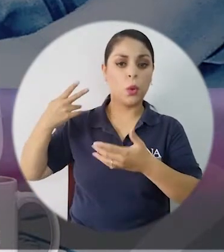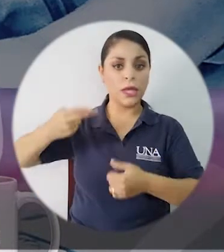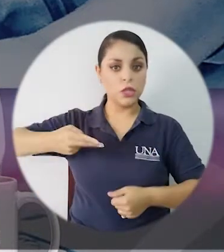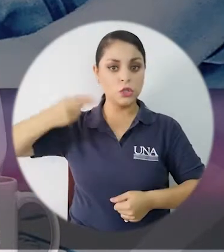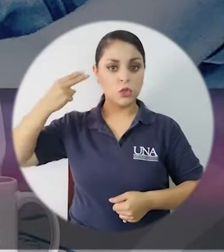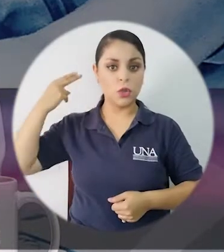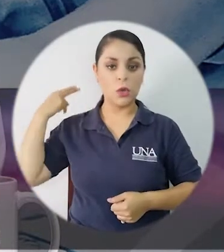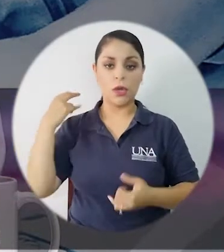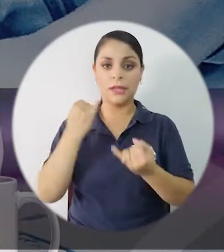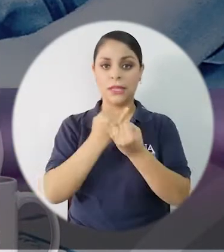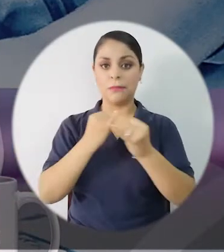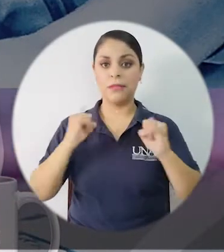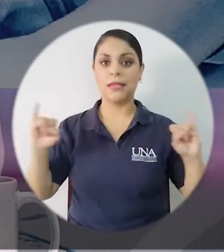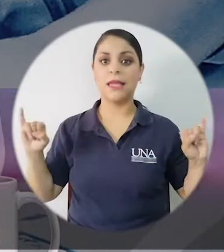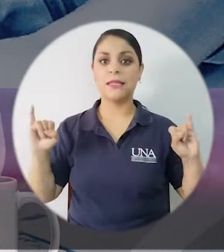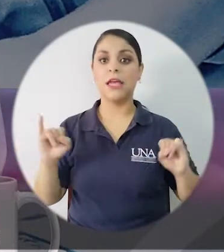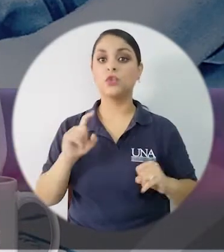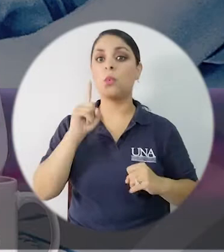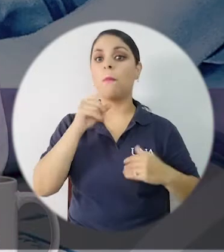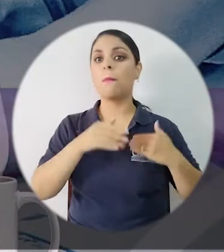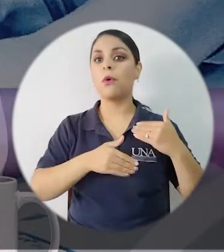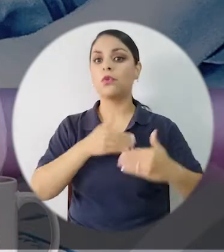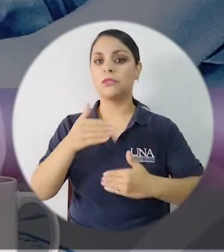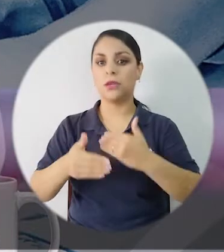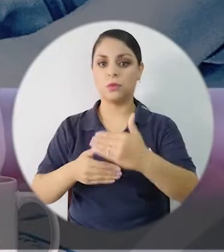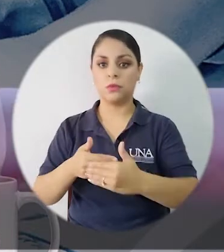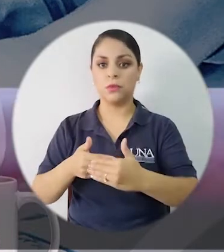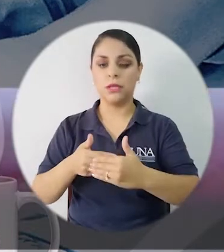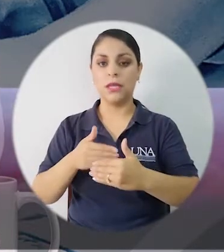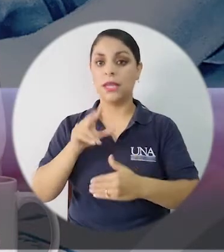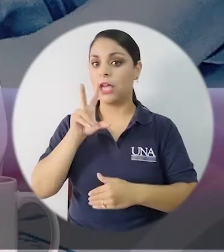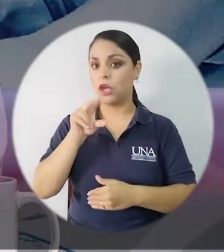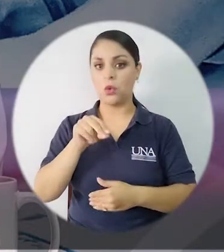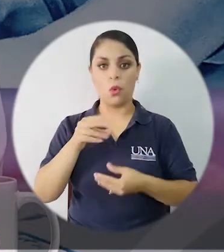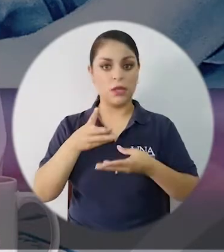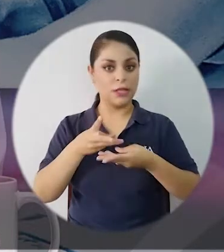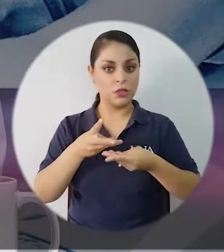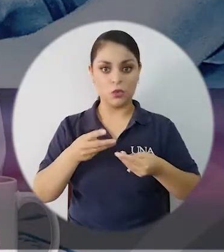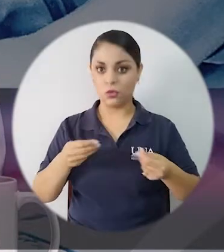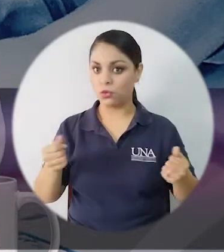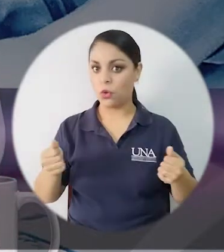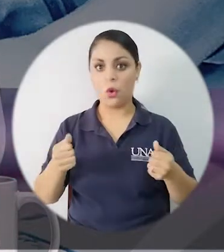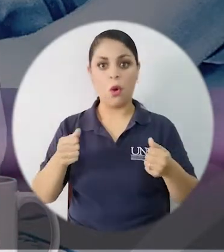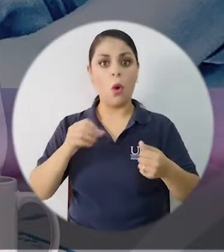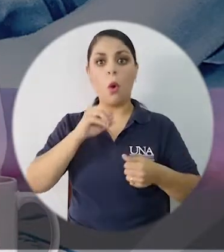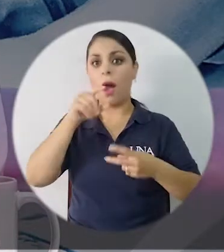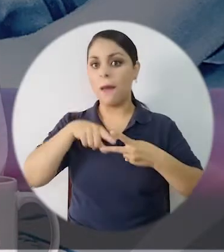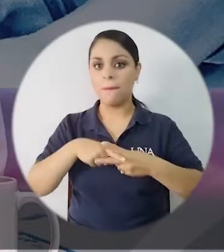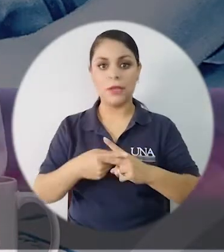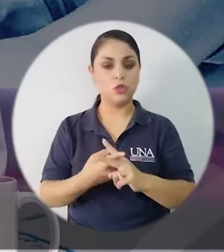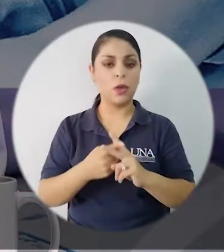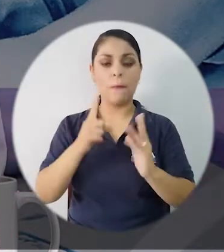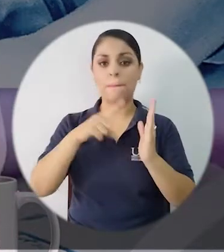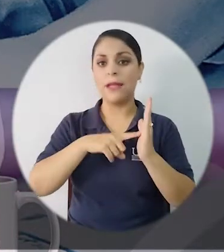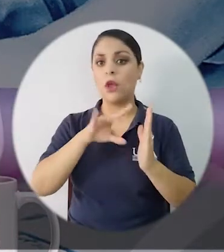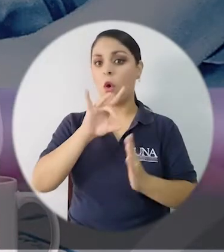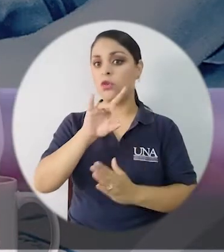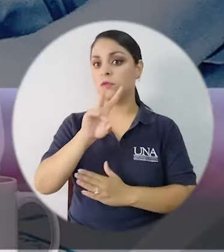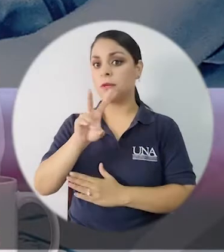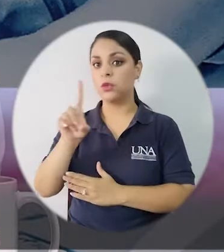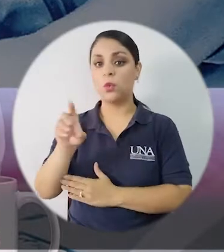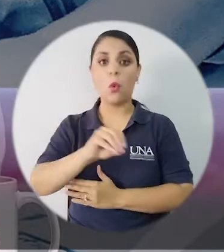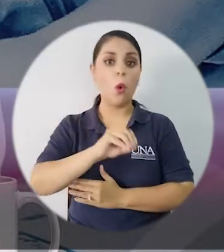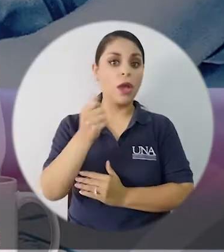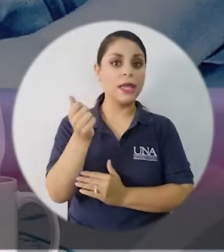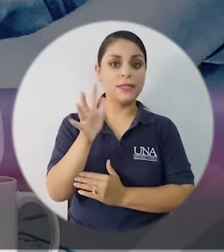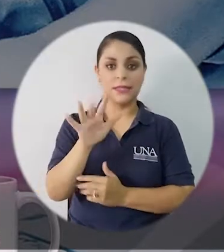independencia, que es un proceso. No se solucionó ni inició tampoco en 1821 ni el